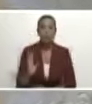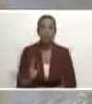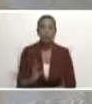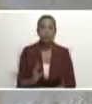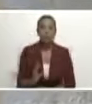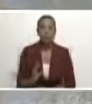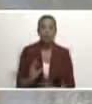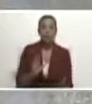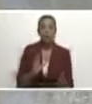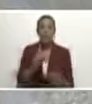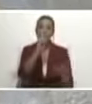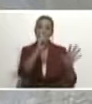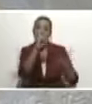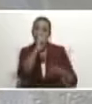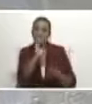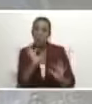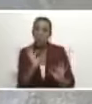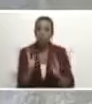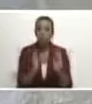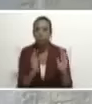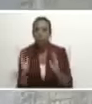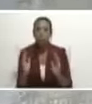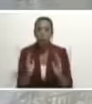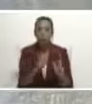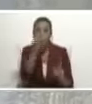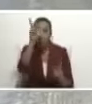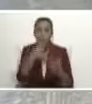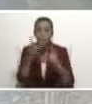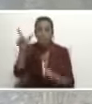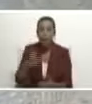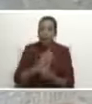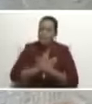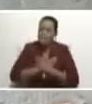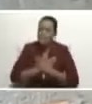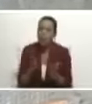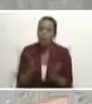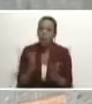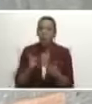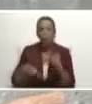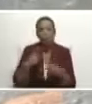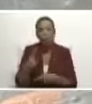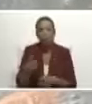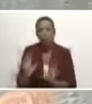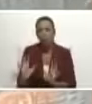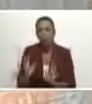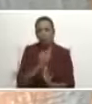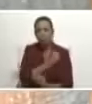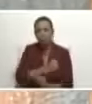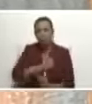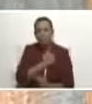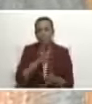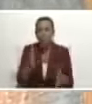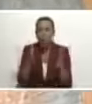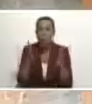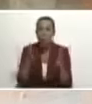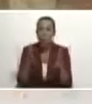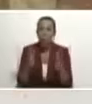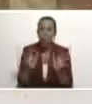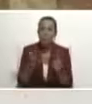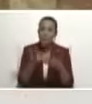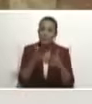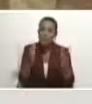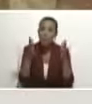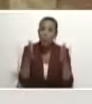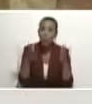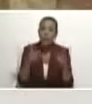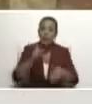1824, le restarían 6 años de vida a nuestro amado libertador luego. Luego de esa victoria